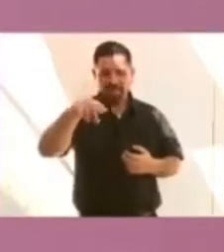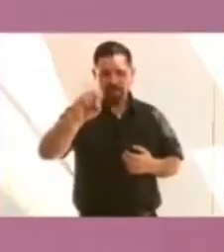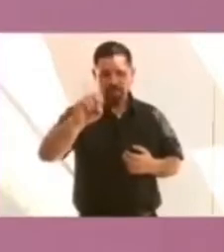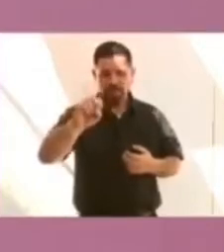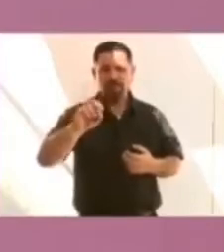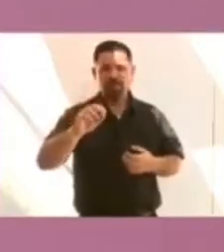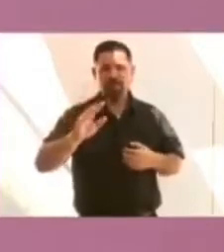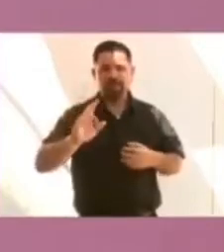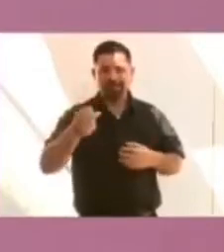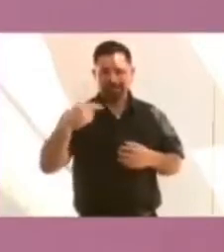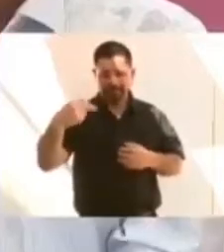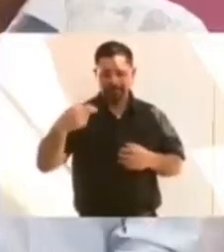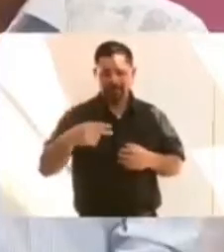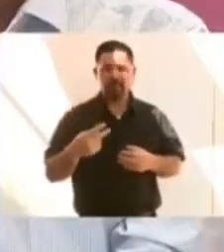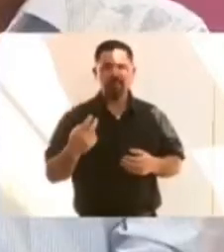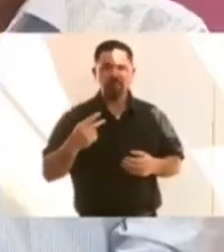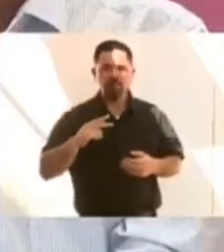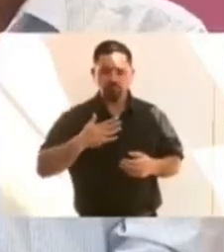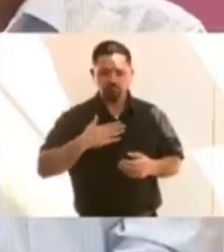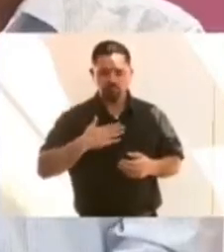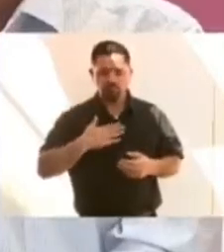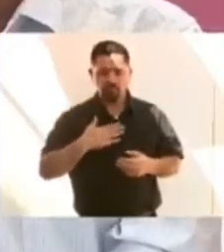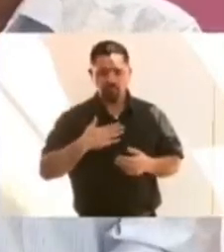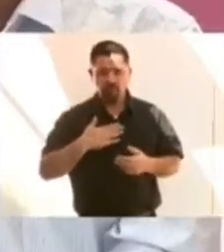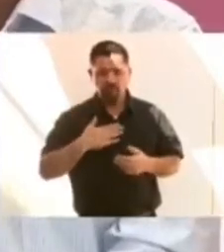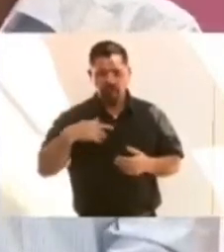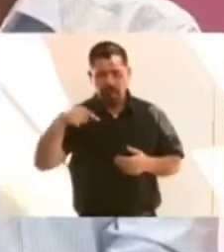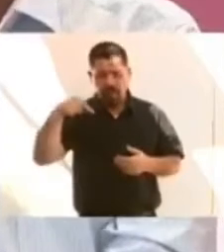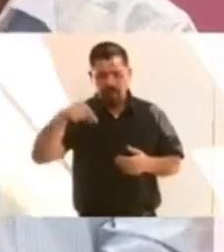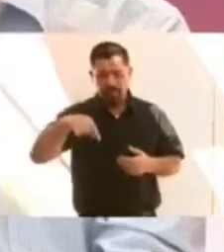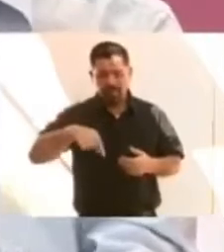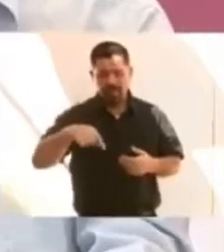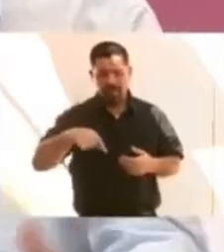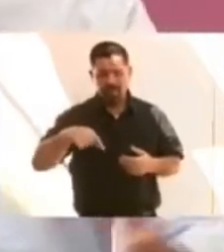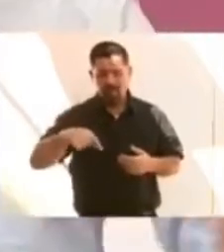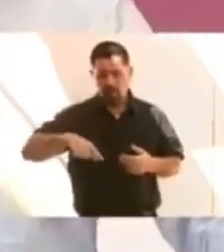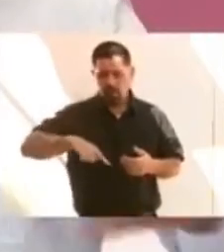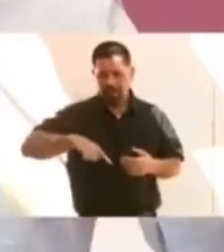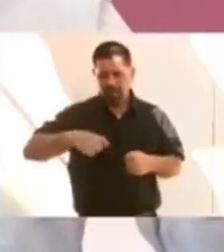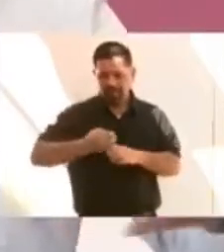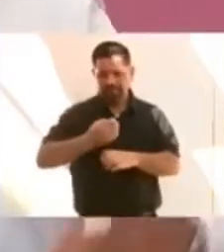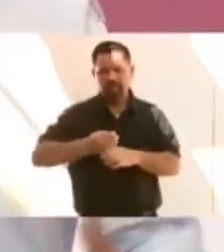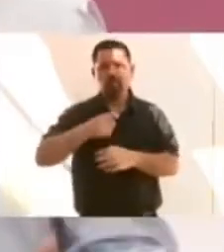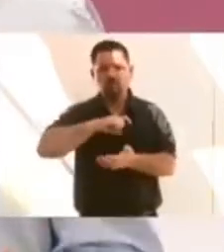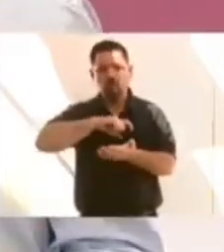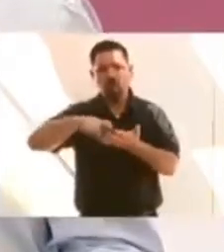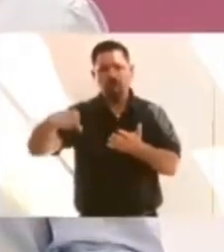al gobierno del estado para que también el gobierno del estado